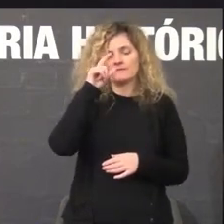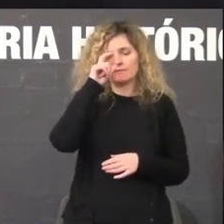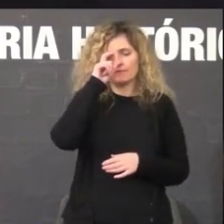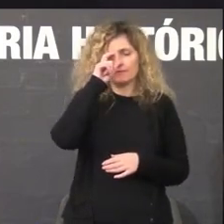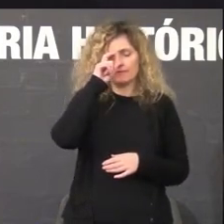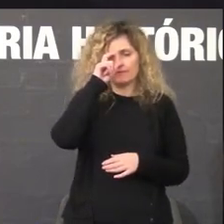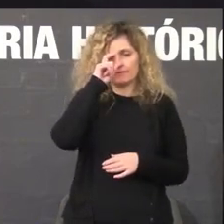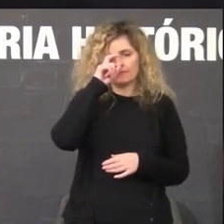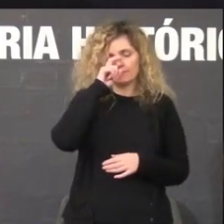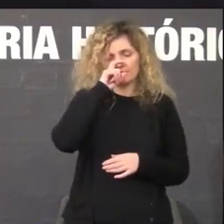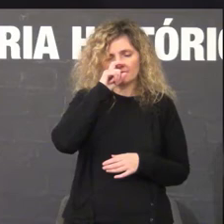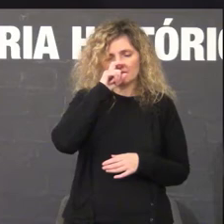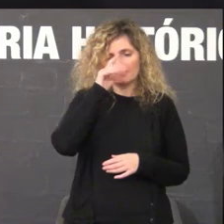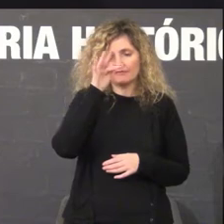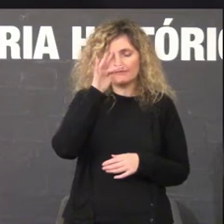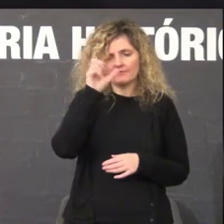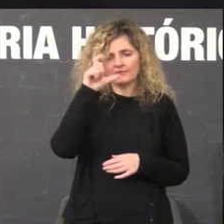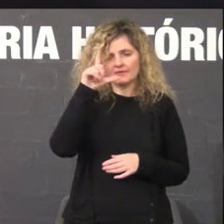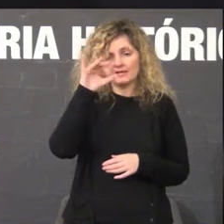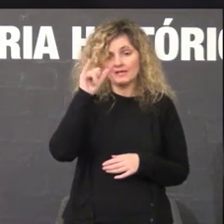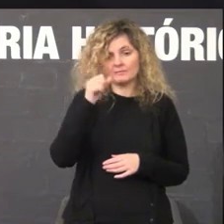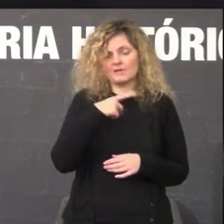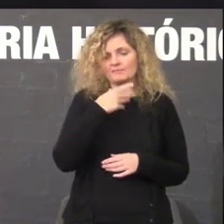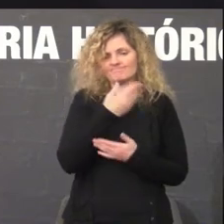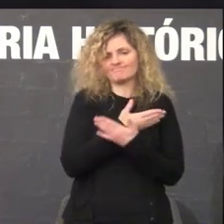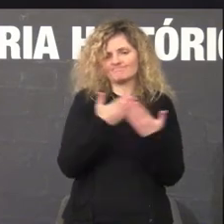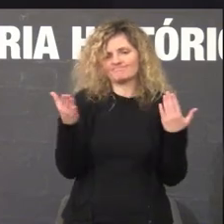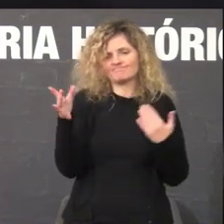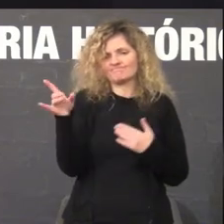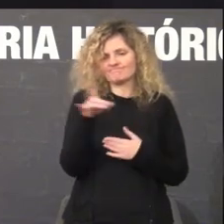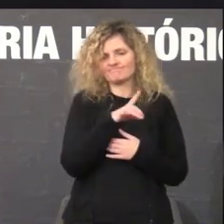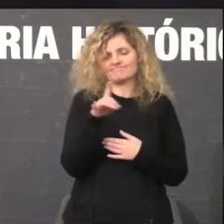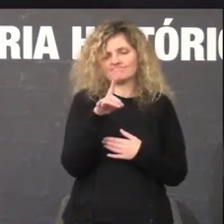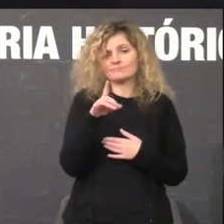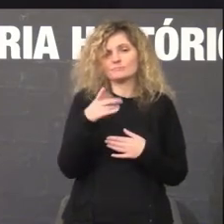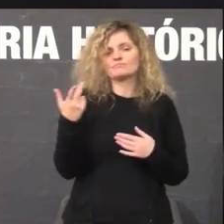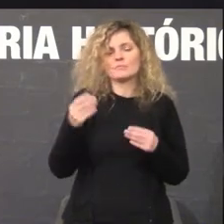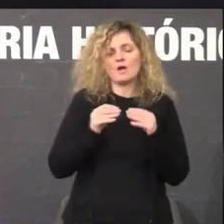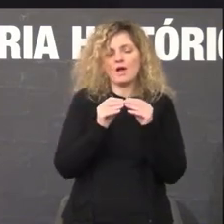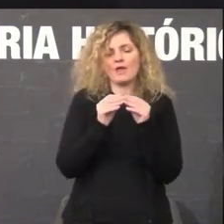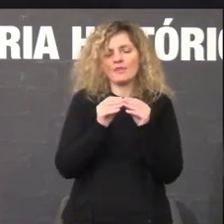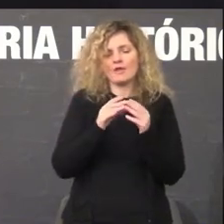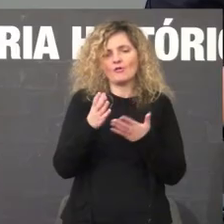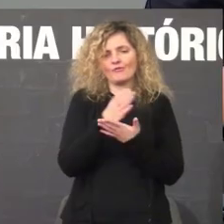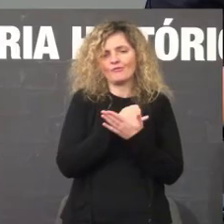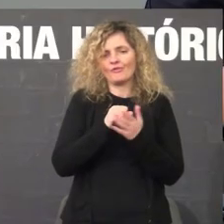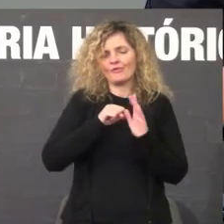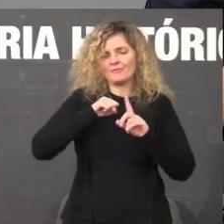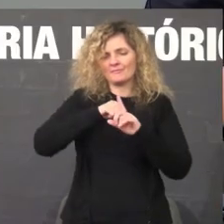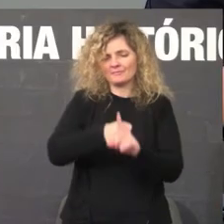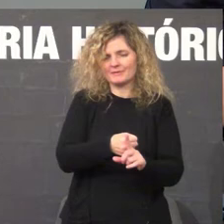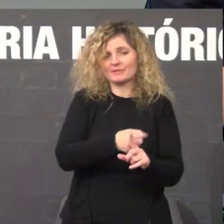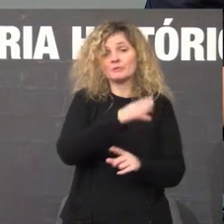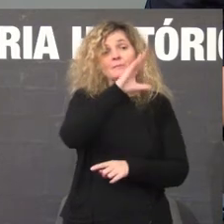con un problema, y es que no se fían de Felipe González. Y entonces ejercen todo tipo de presión, pero la CIA